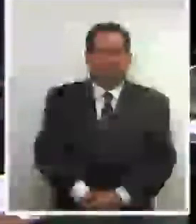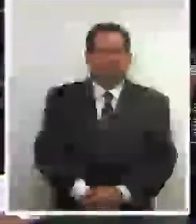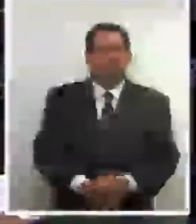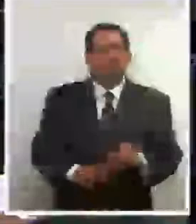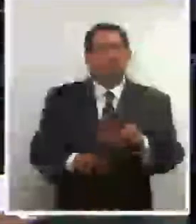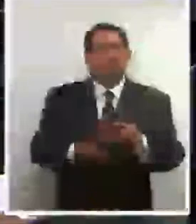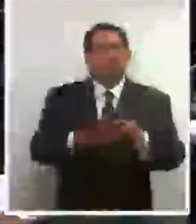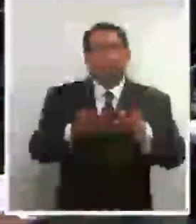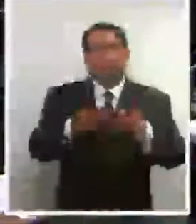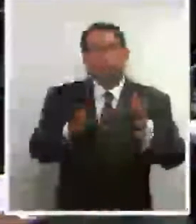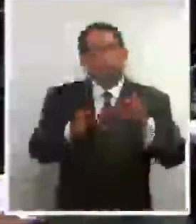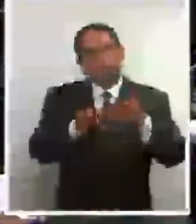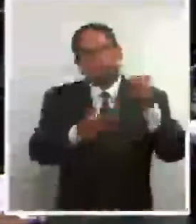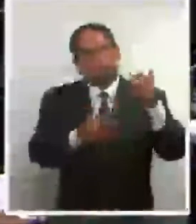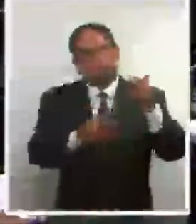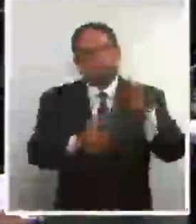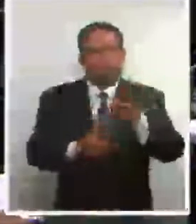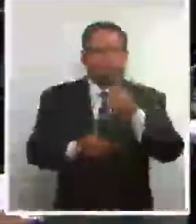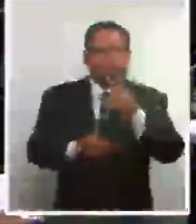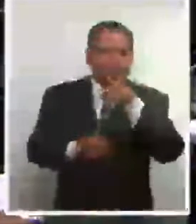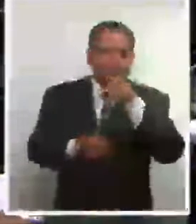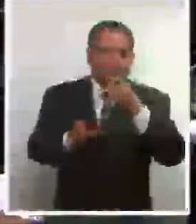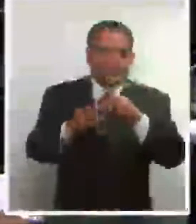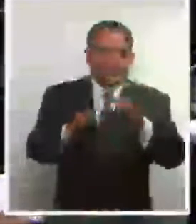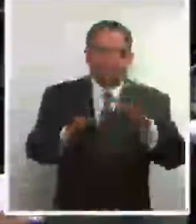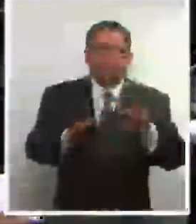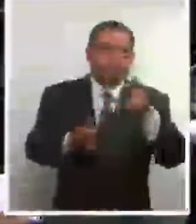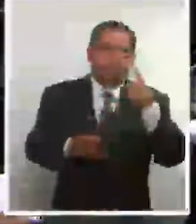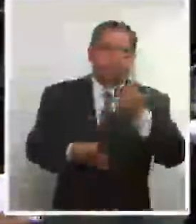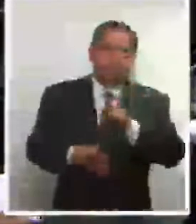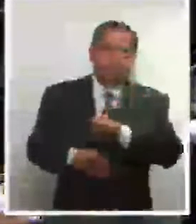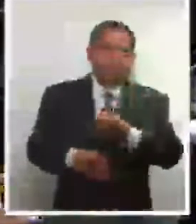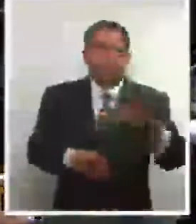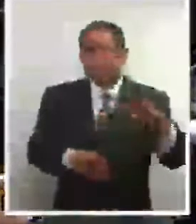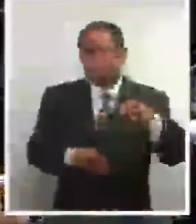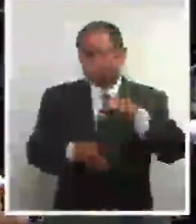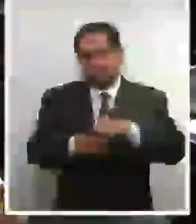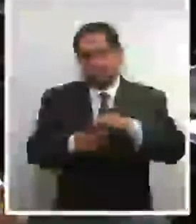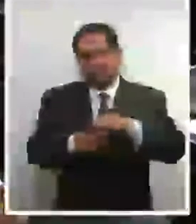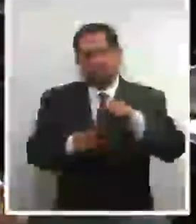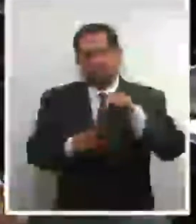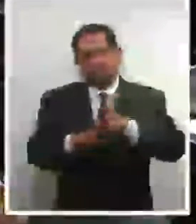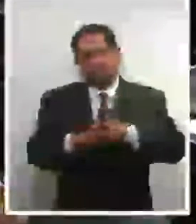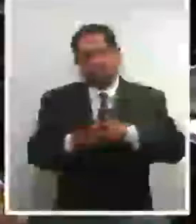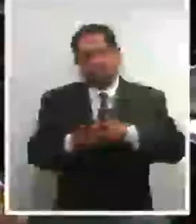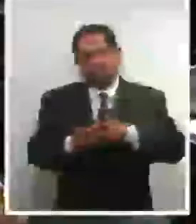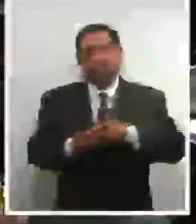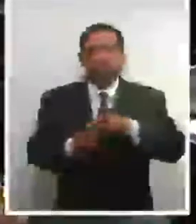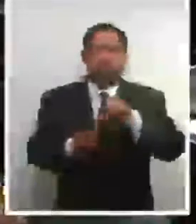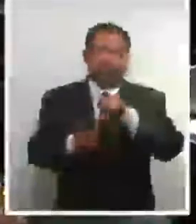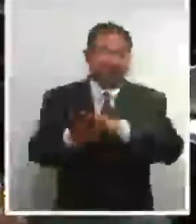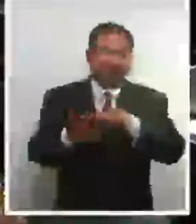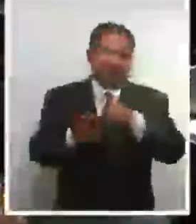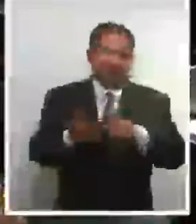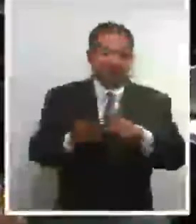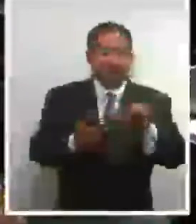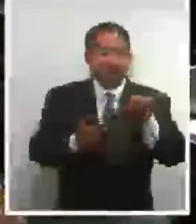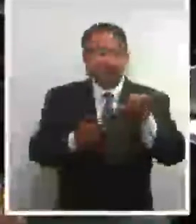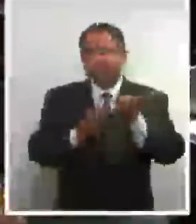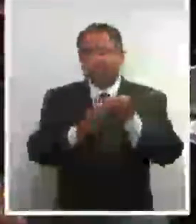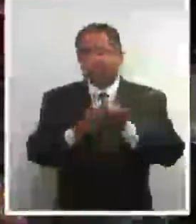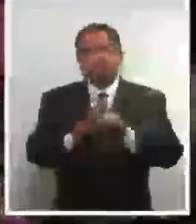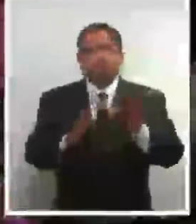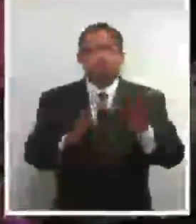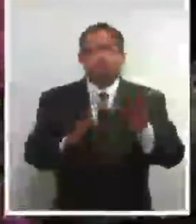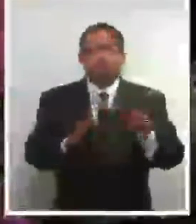Bueno, se abre el tablero electrónico hasta por 1 minuto para que los legisladores emitan su voto correspondiente a este artículo